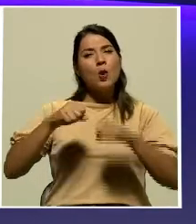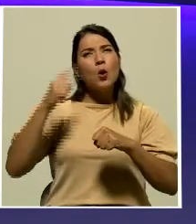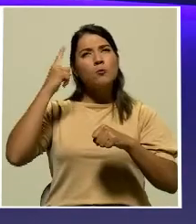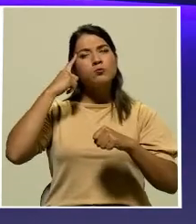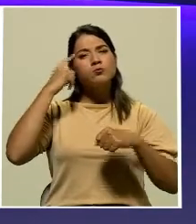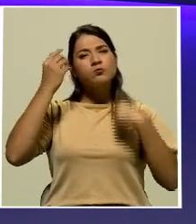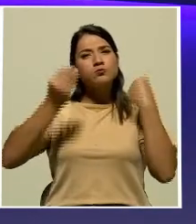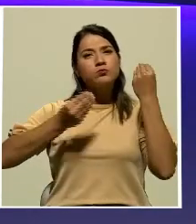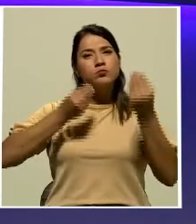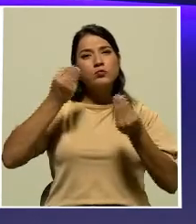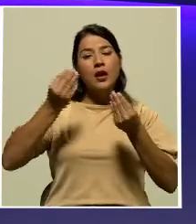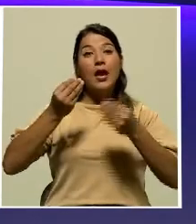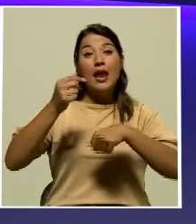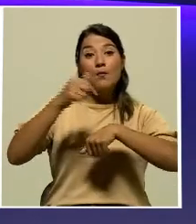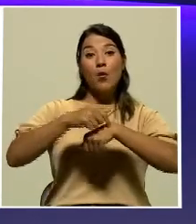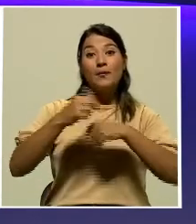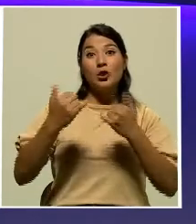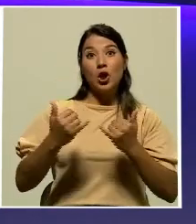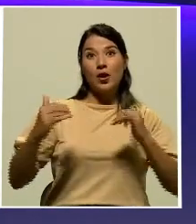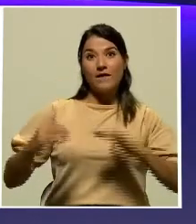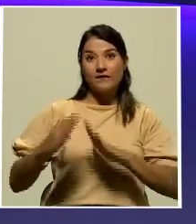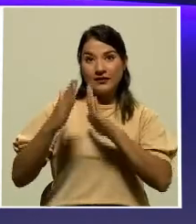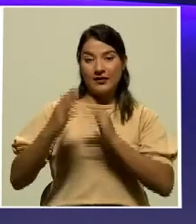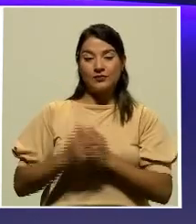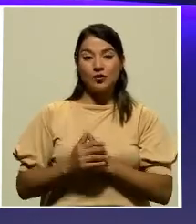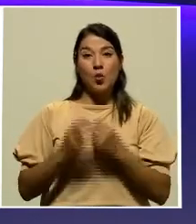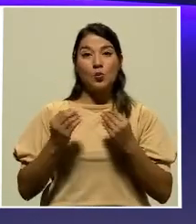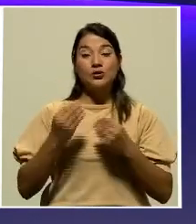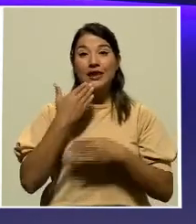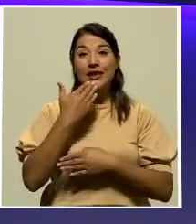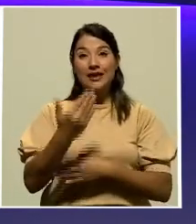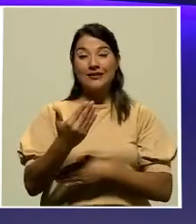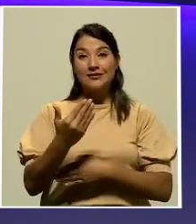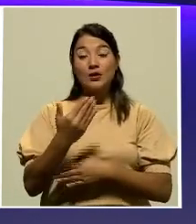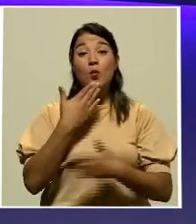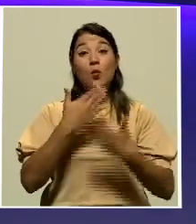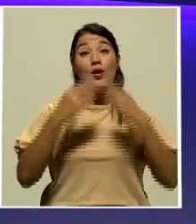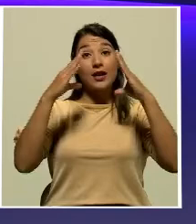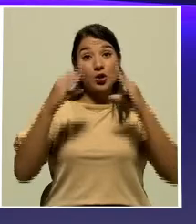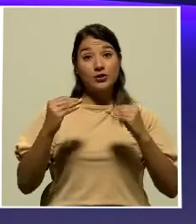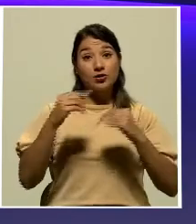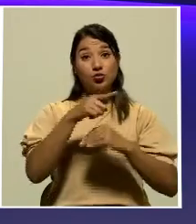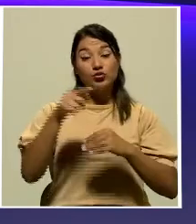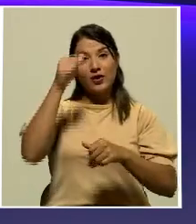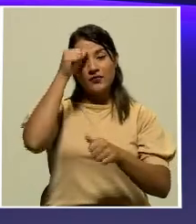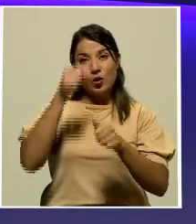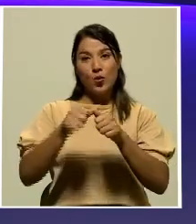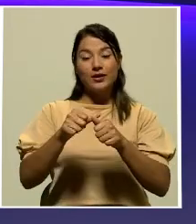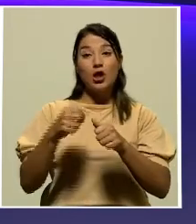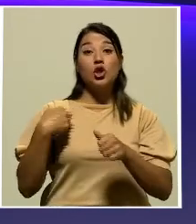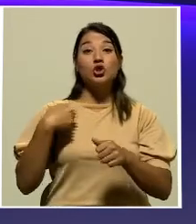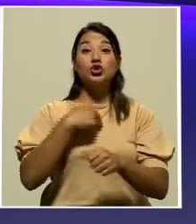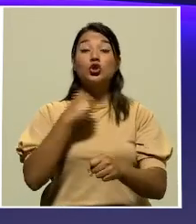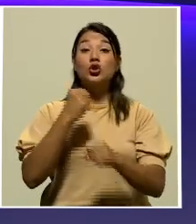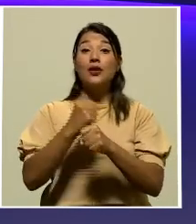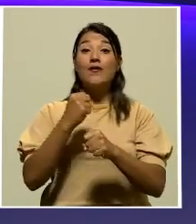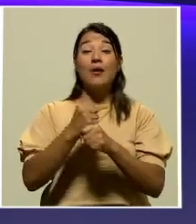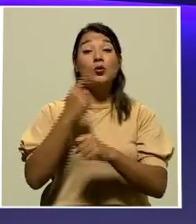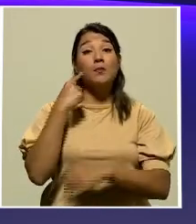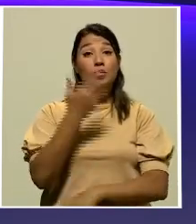el momento que estamos viviendo. Muchas gracias. Buenas noches. Recuerden, trabajamos para